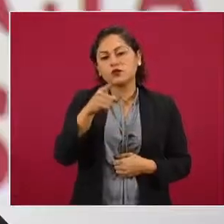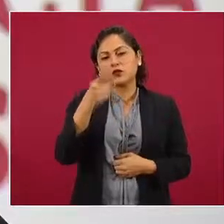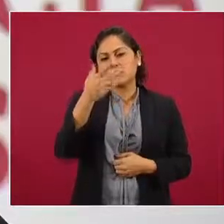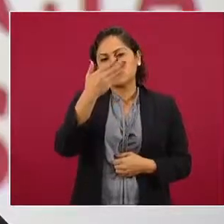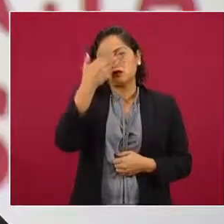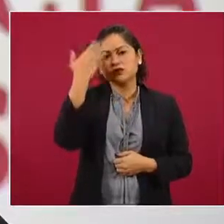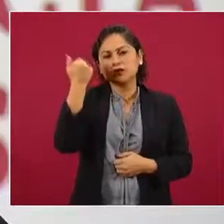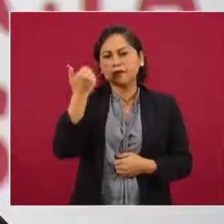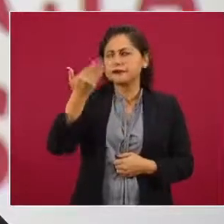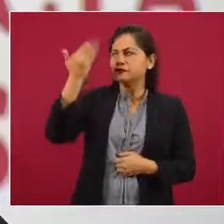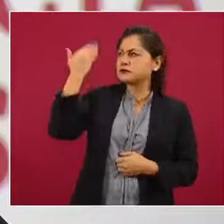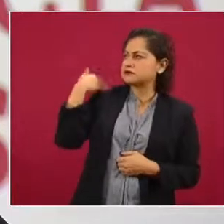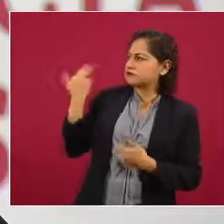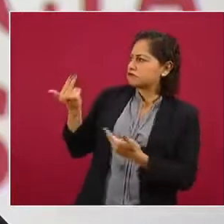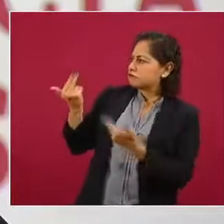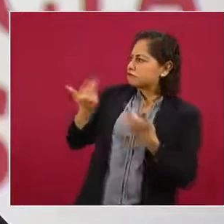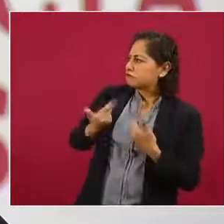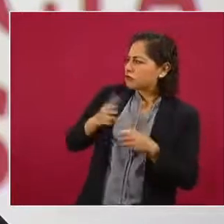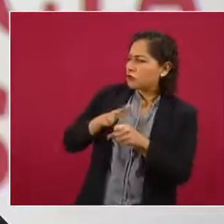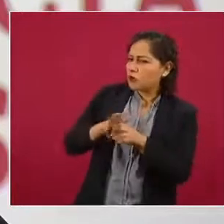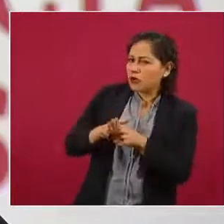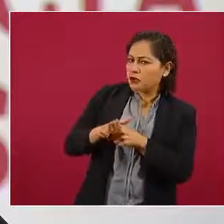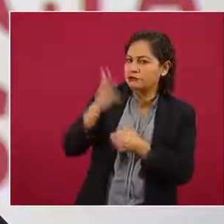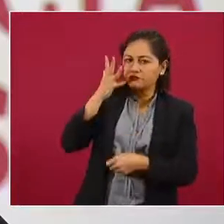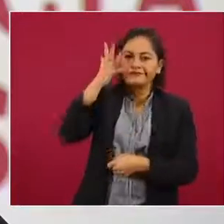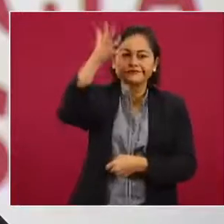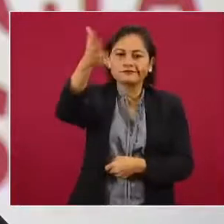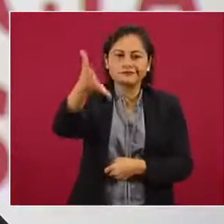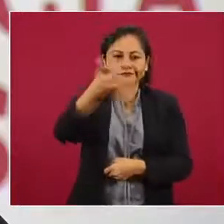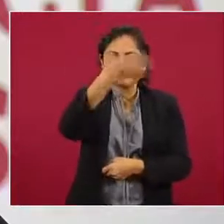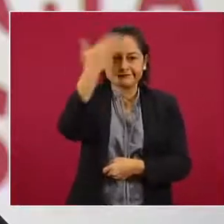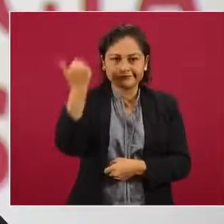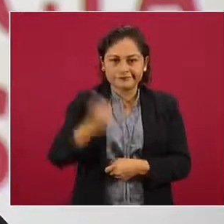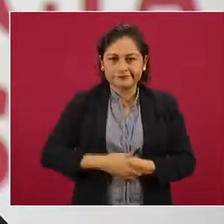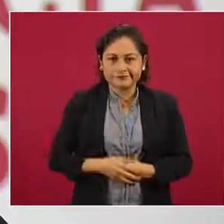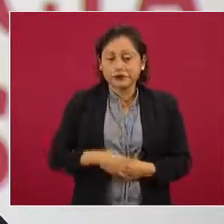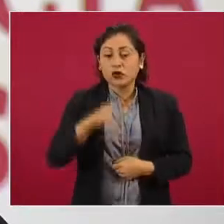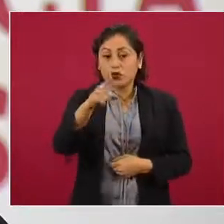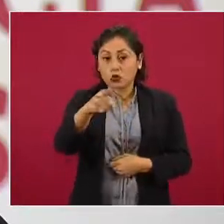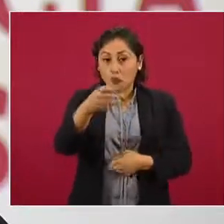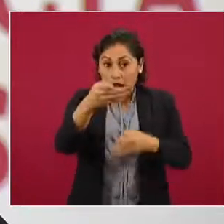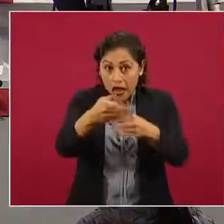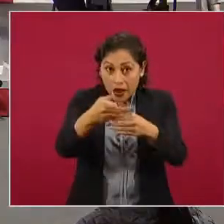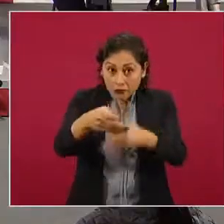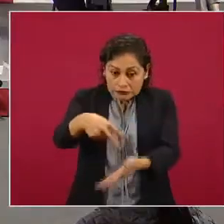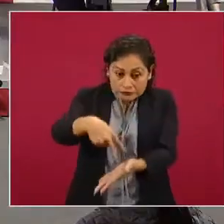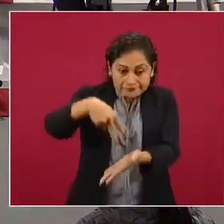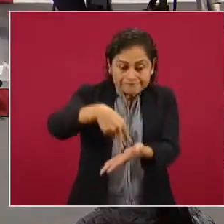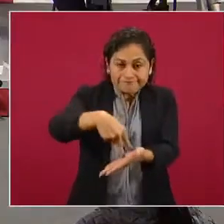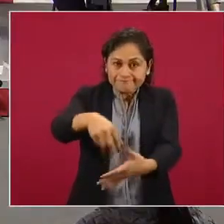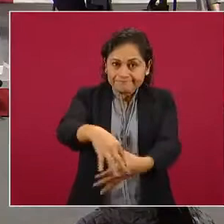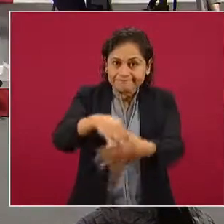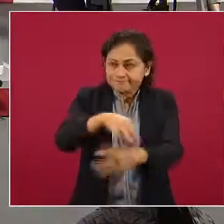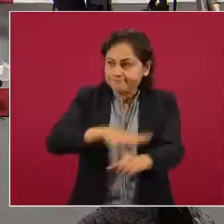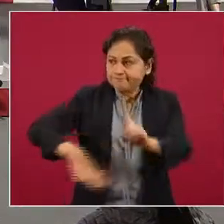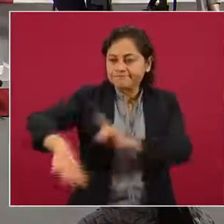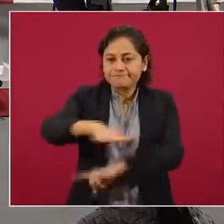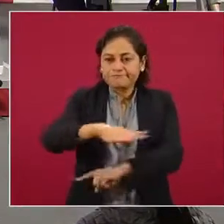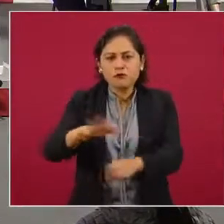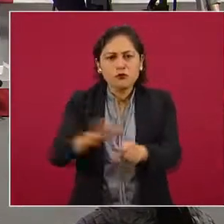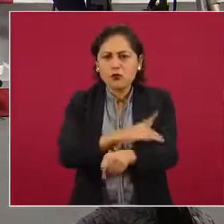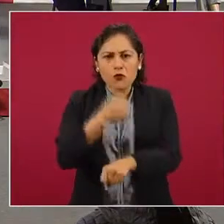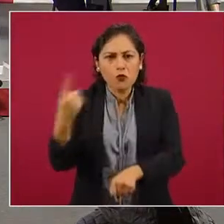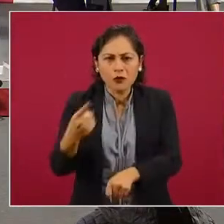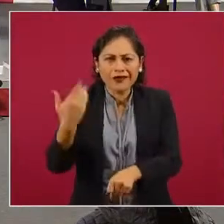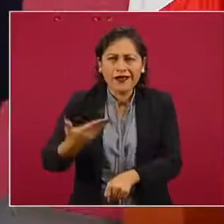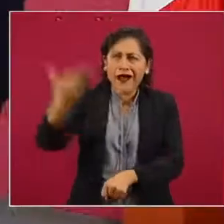Eres quien eres y estás en donde estás por muchísimos seres que te antecedieron,